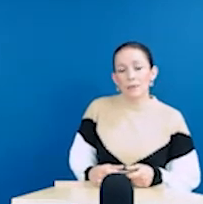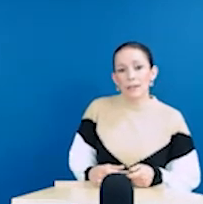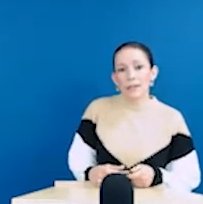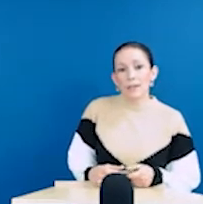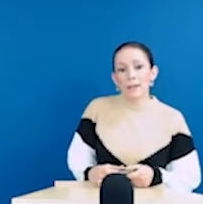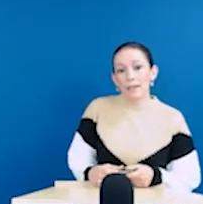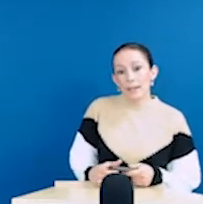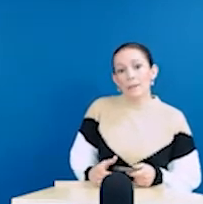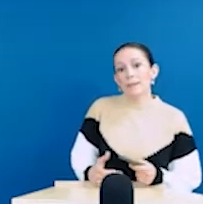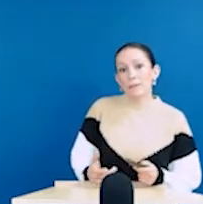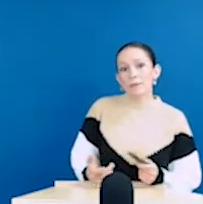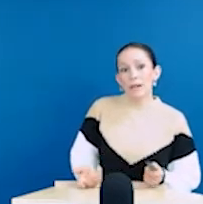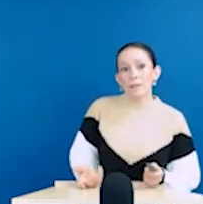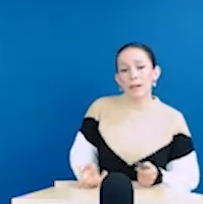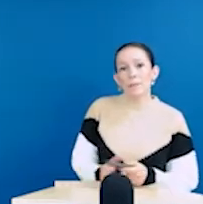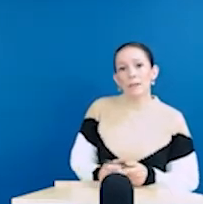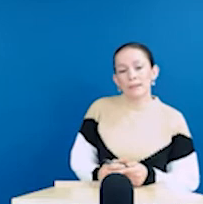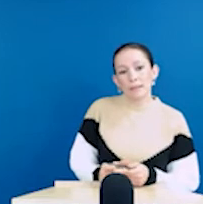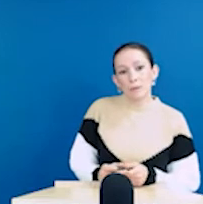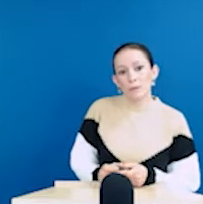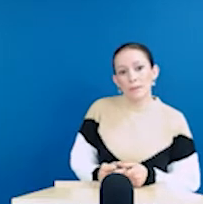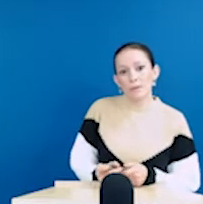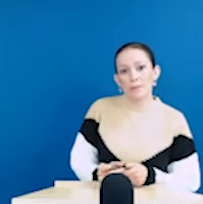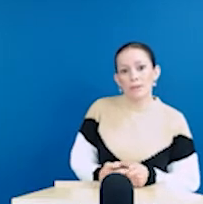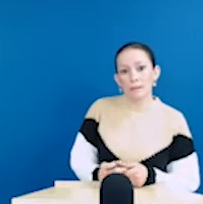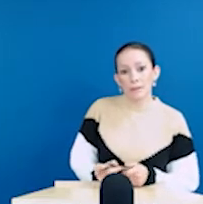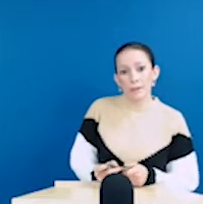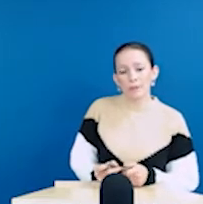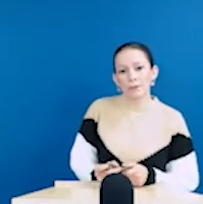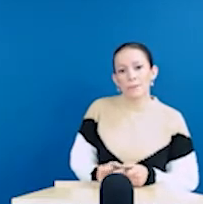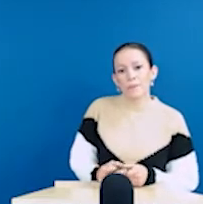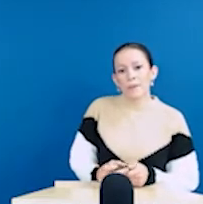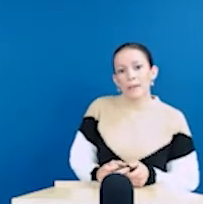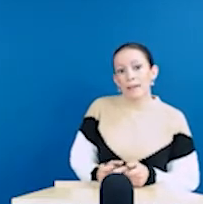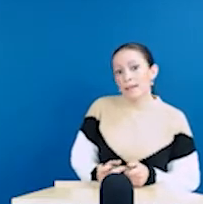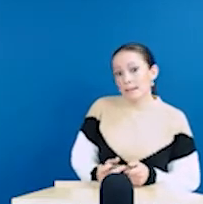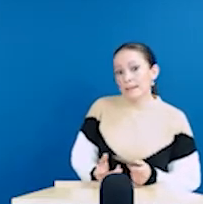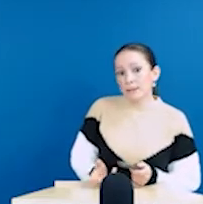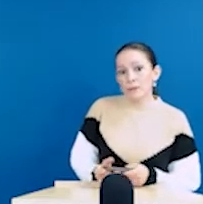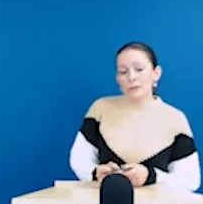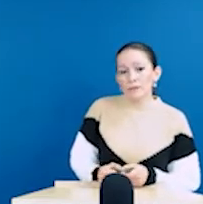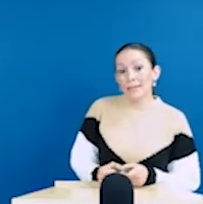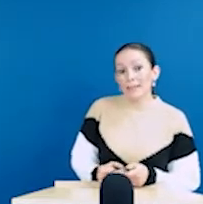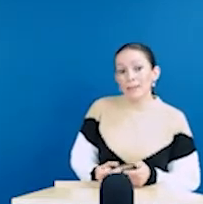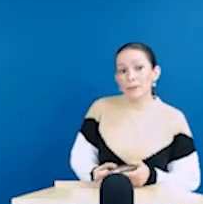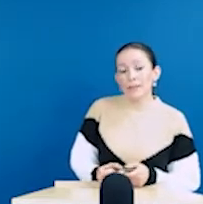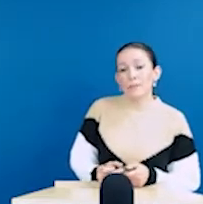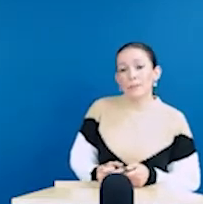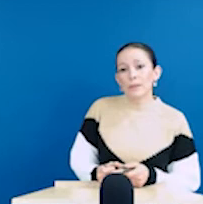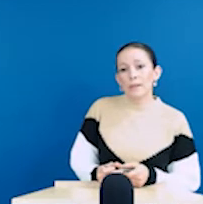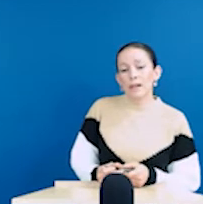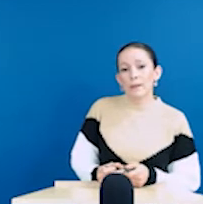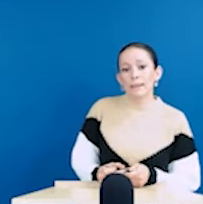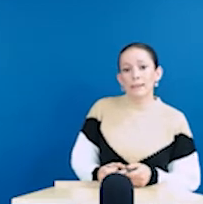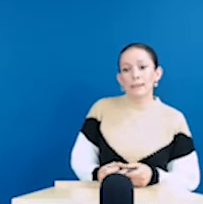hidratación adecuada, de ahí empezamos mal para poder resistir todos estos tipos de tratamientos. La hidratación, las lesiones